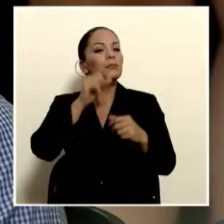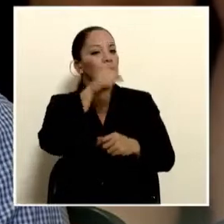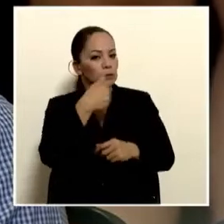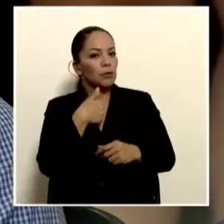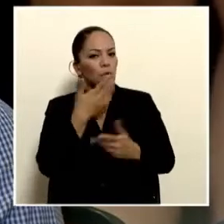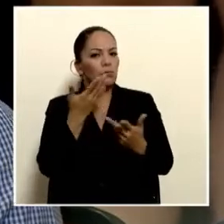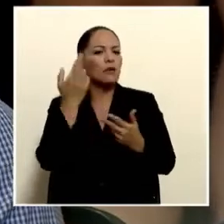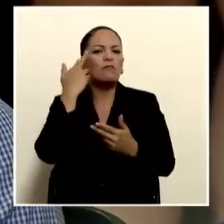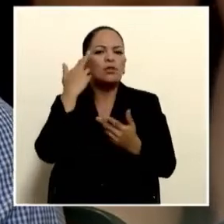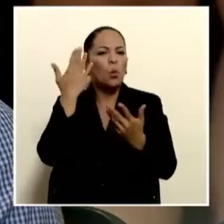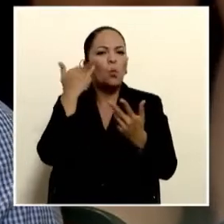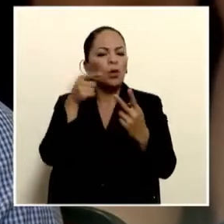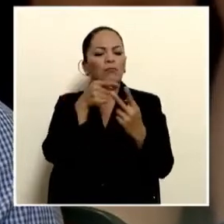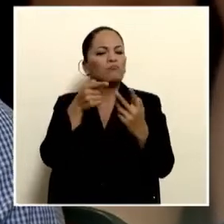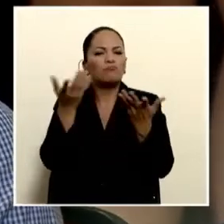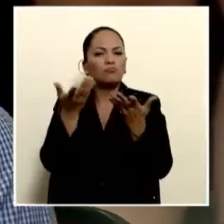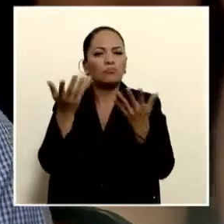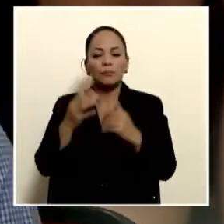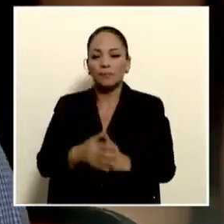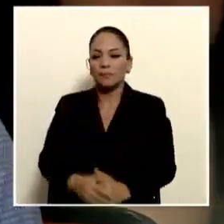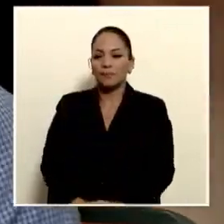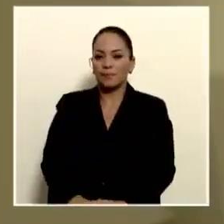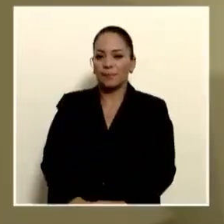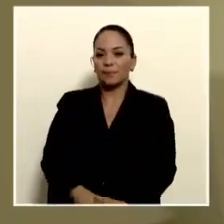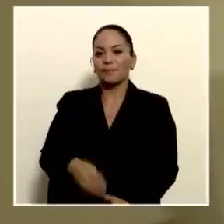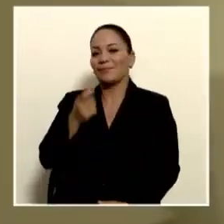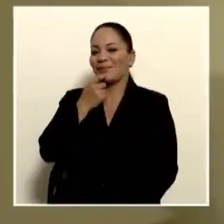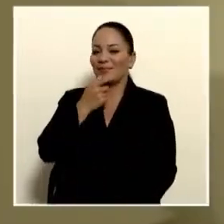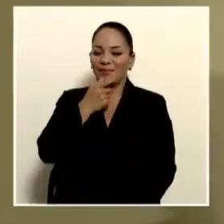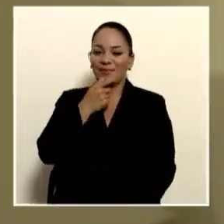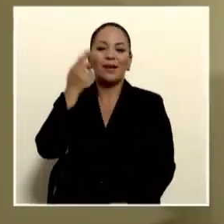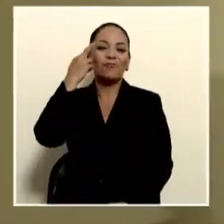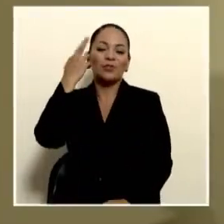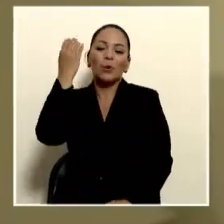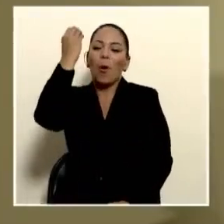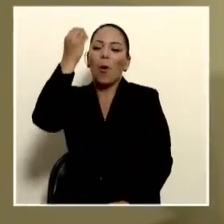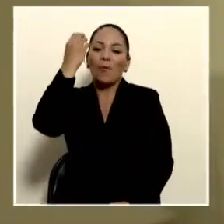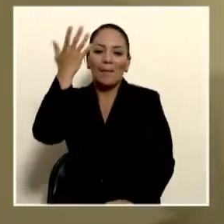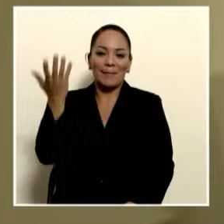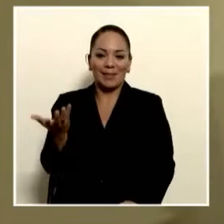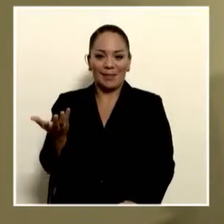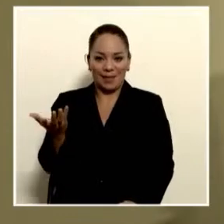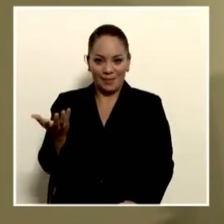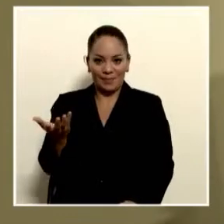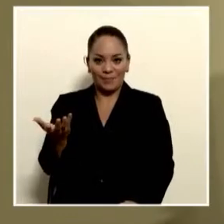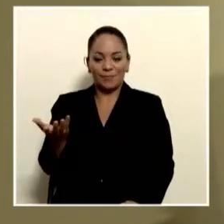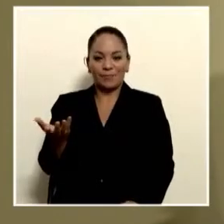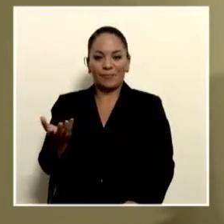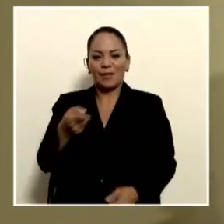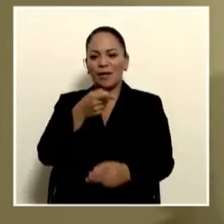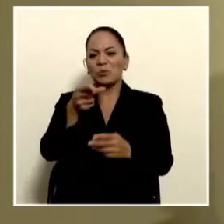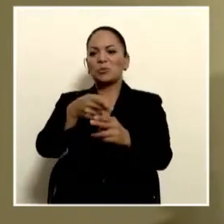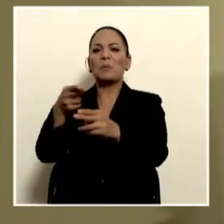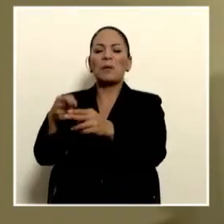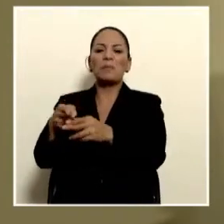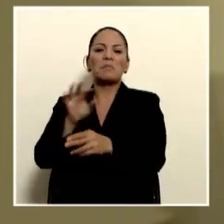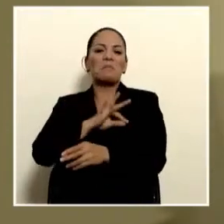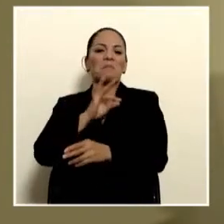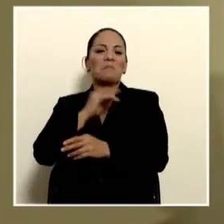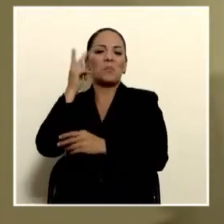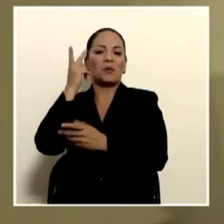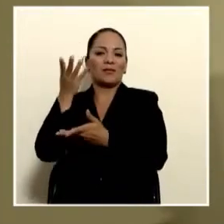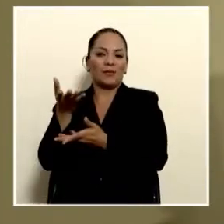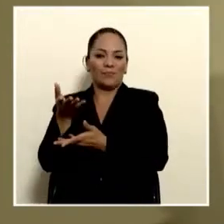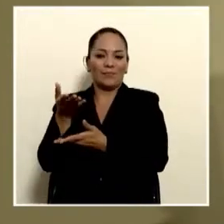las razones de ello. Las razones son obvias. Esos fueron nombramientos de botín político.